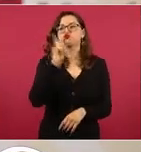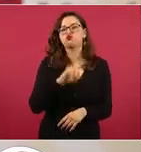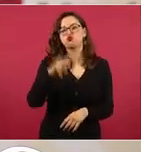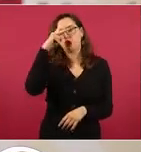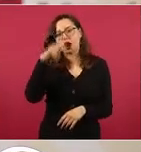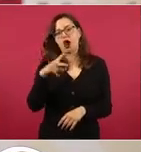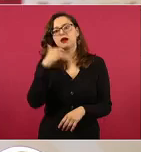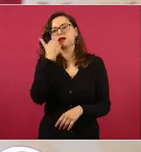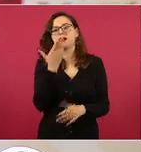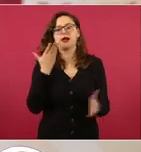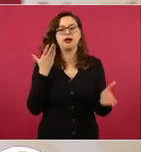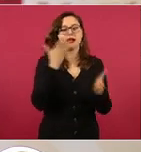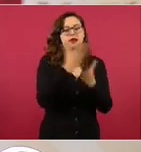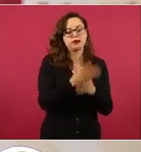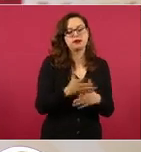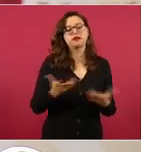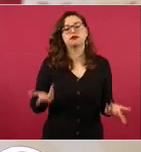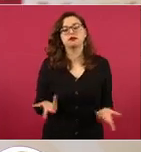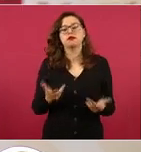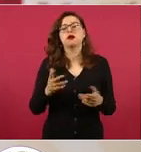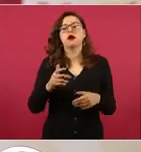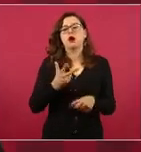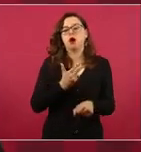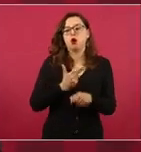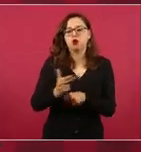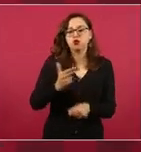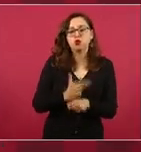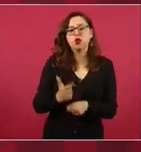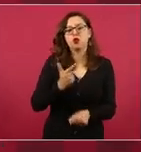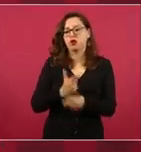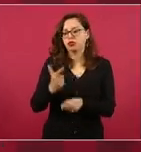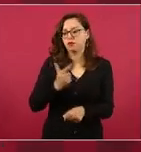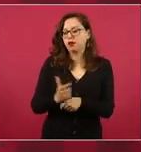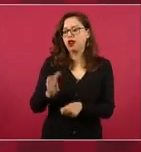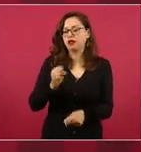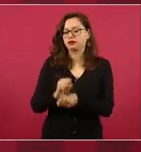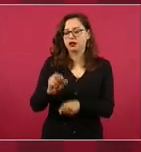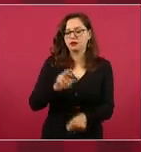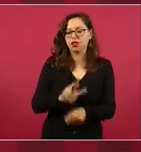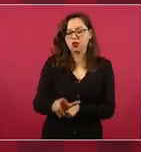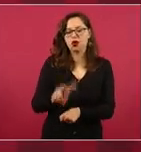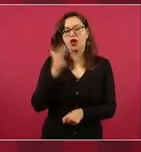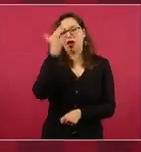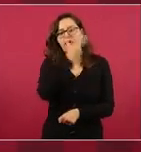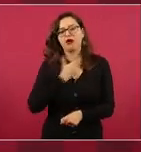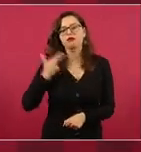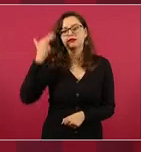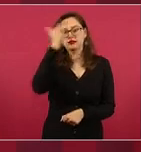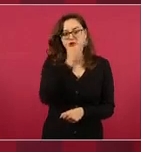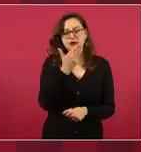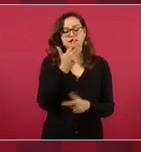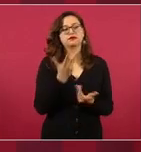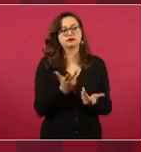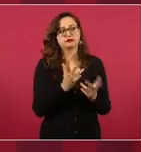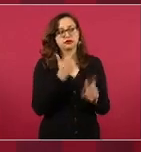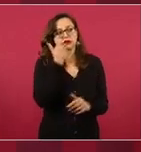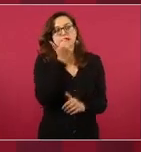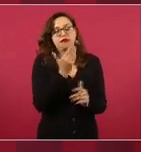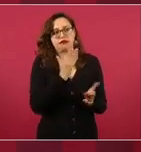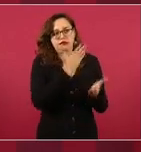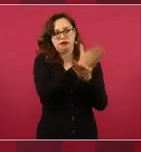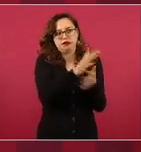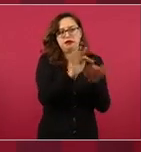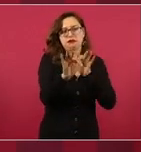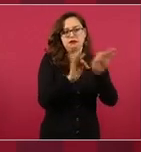de Honduras, Guatemala, El Salvador y Haití. El gobierno de los Estados Unidos ya decidió este año, el 31 de